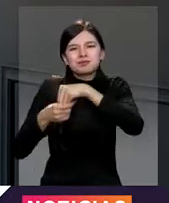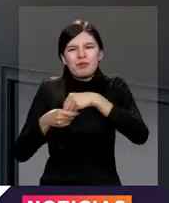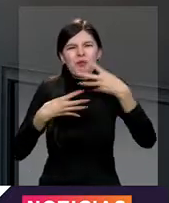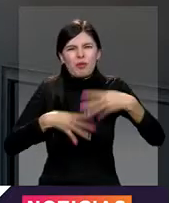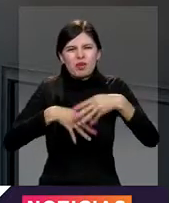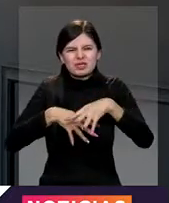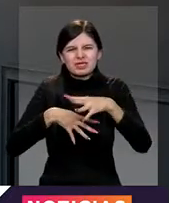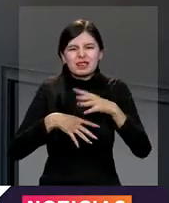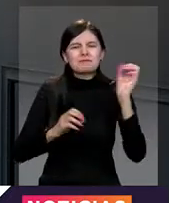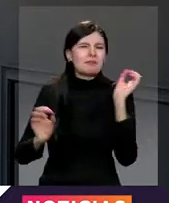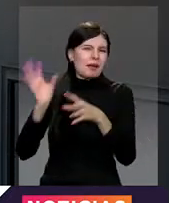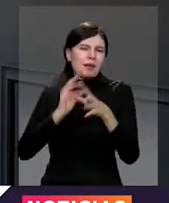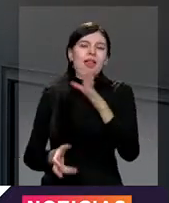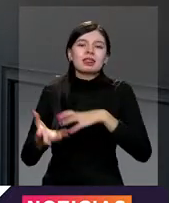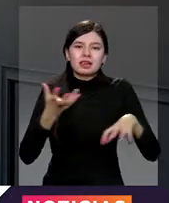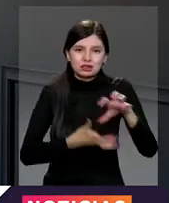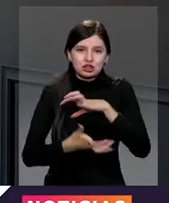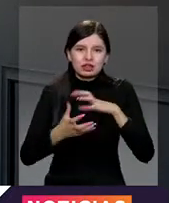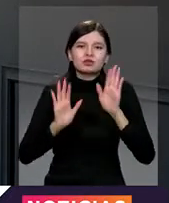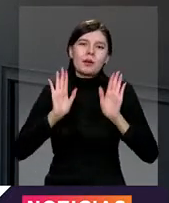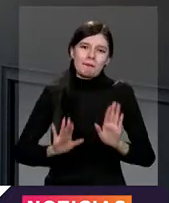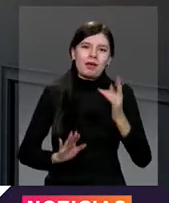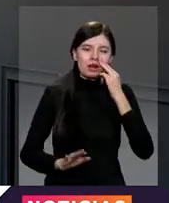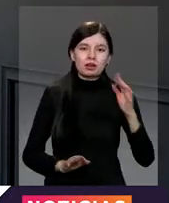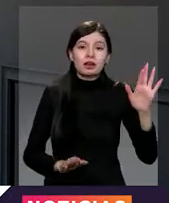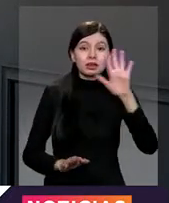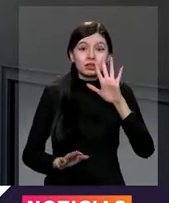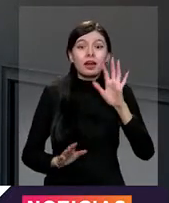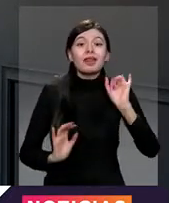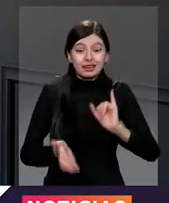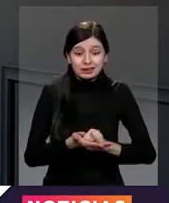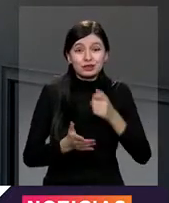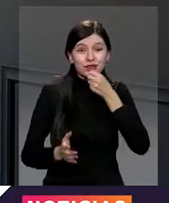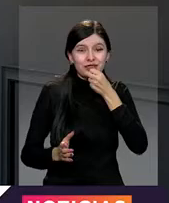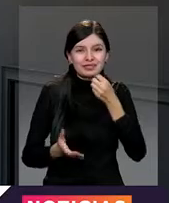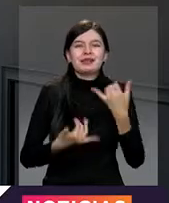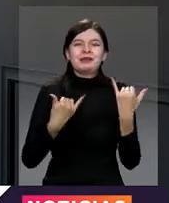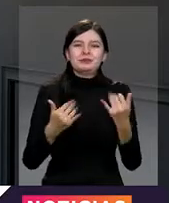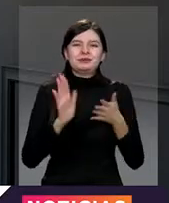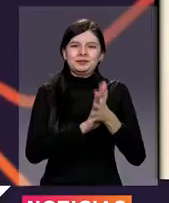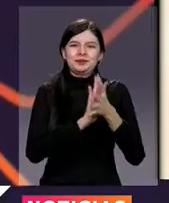las protestas en el marco del paro nacional. Esta y otras noticias del país a continuación.